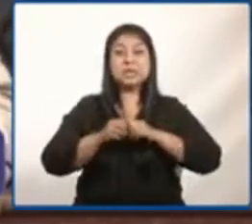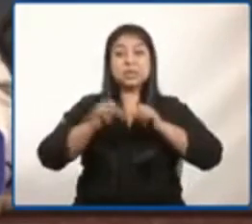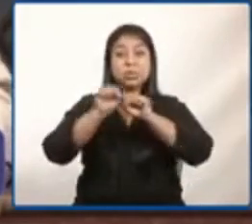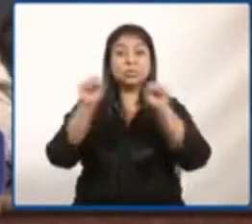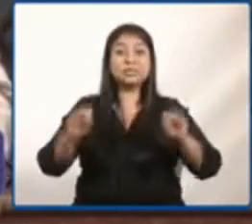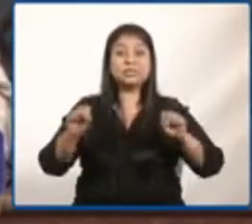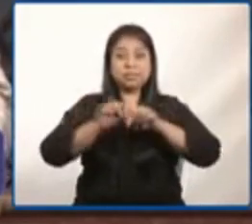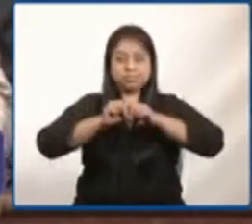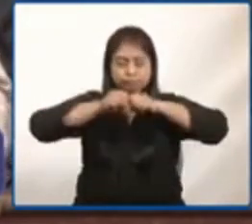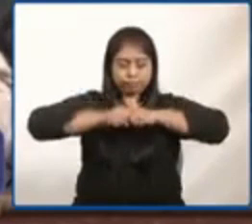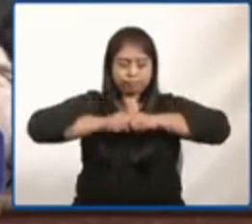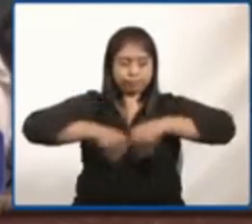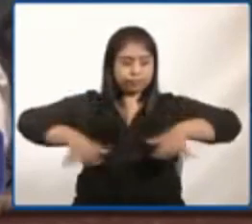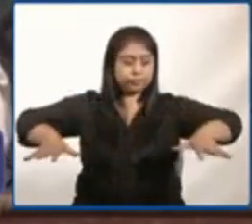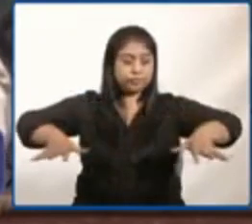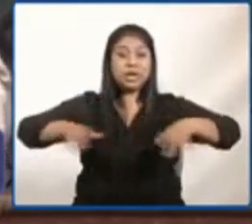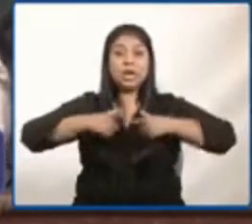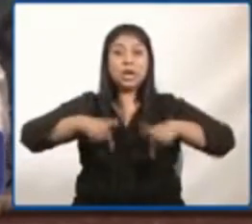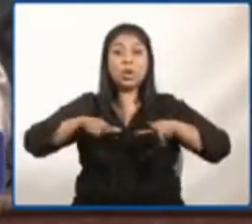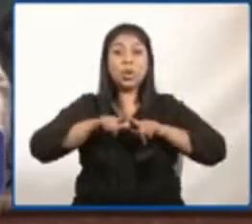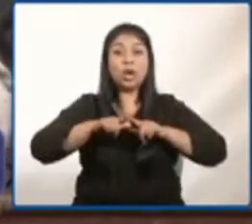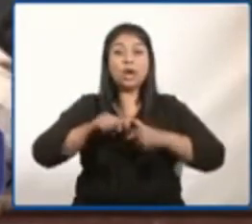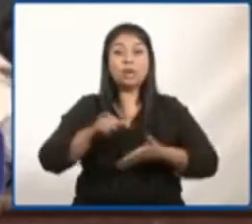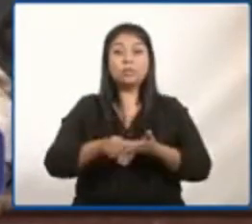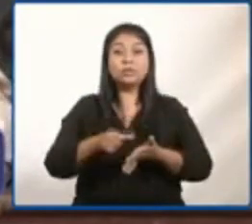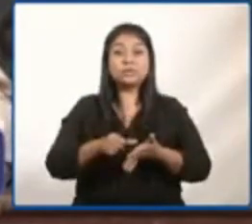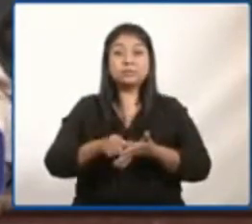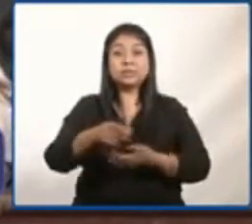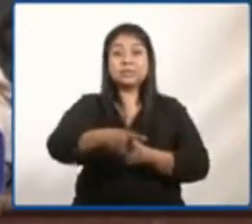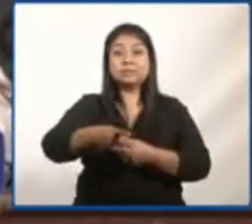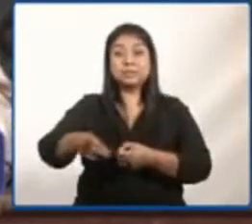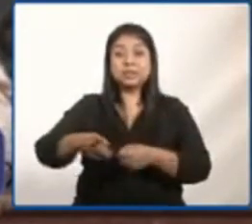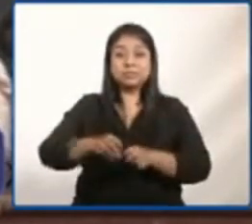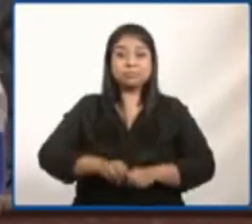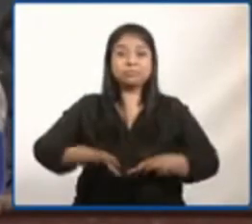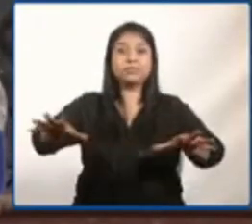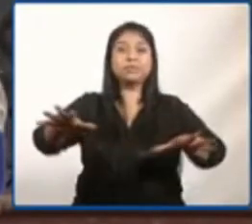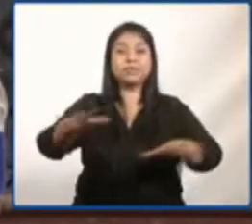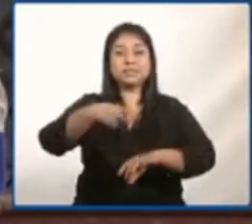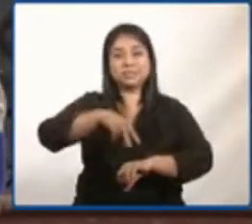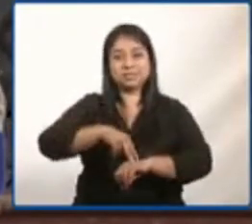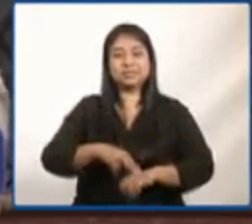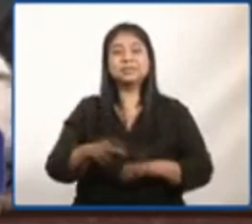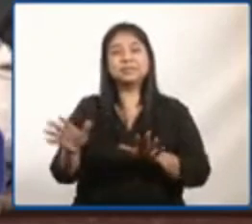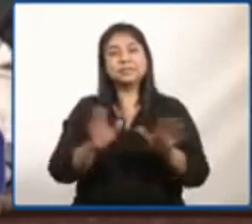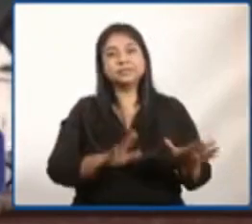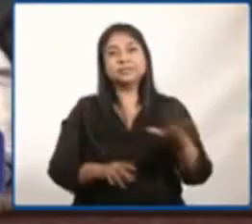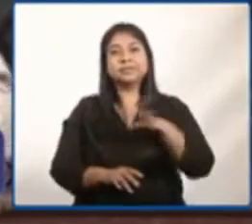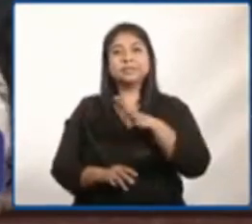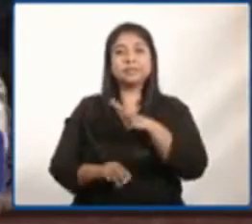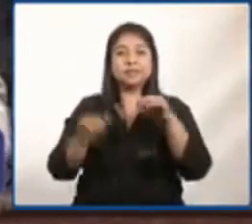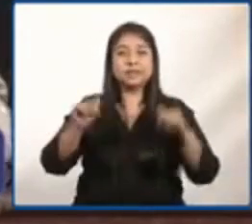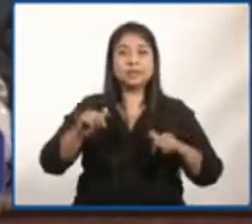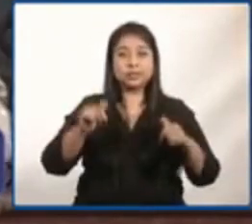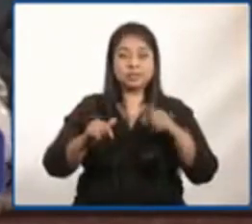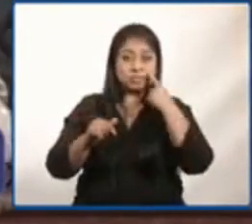que va desde lo local, lo municipal, lo departamental y luego a nivel nacional. Tenemos hasta este momento